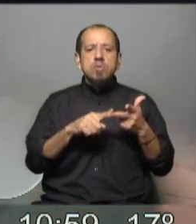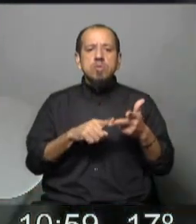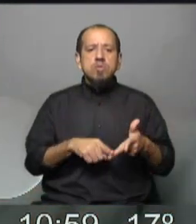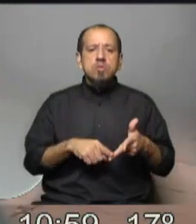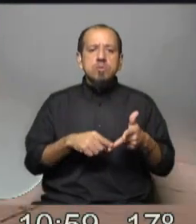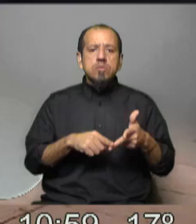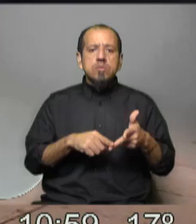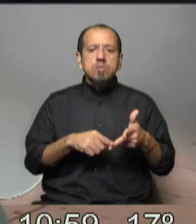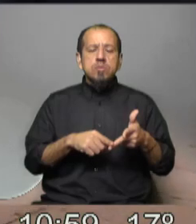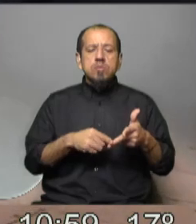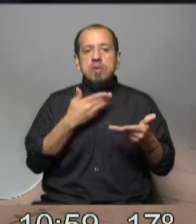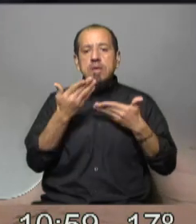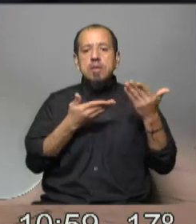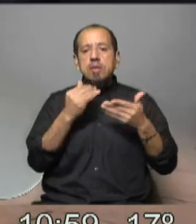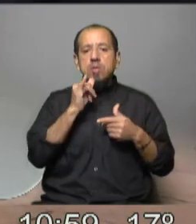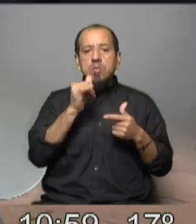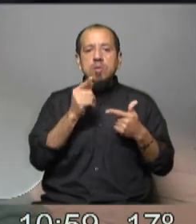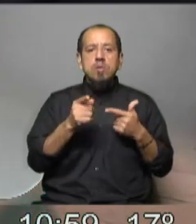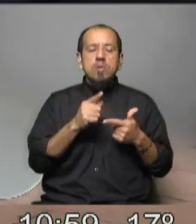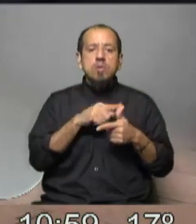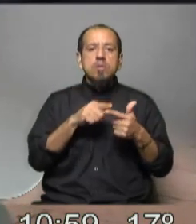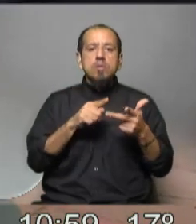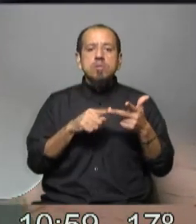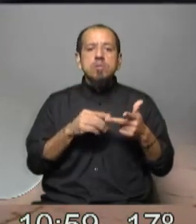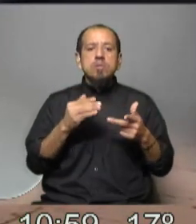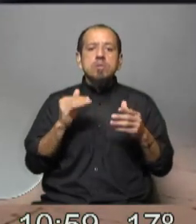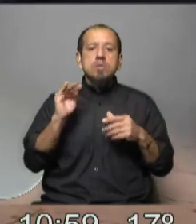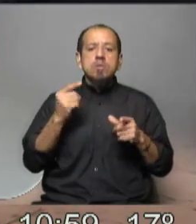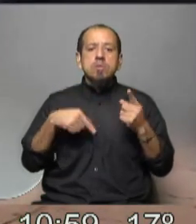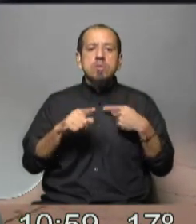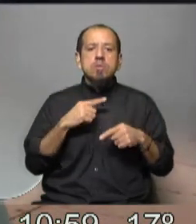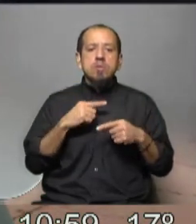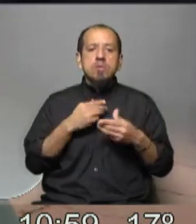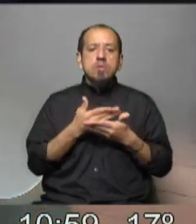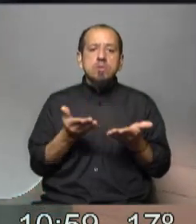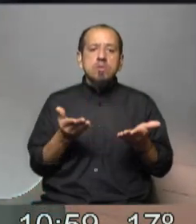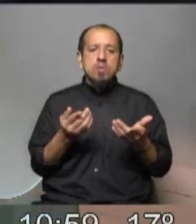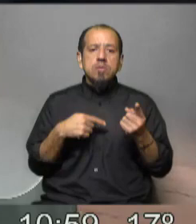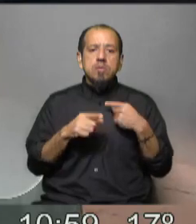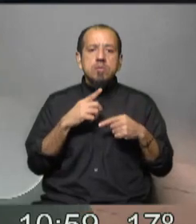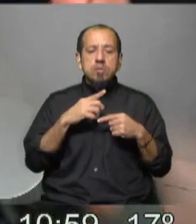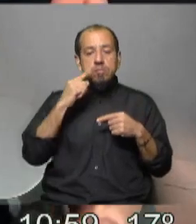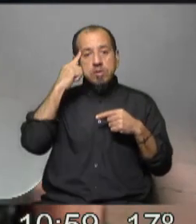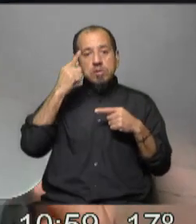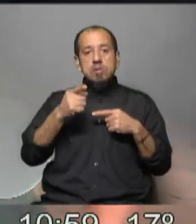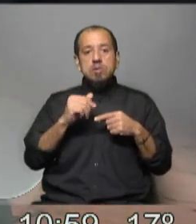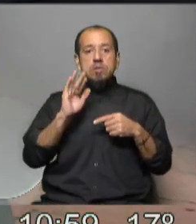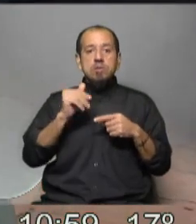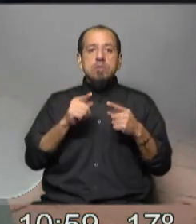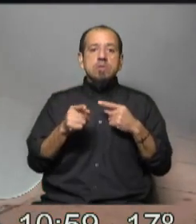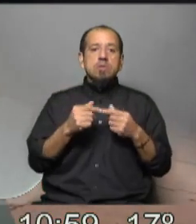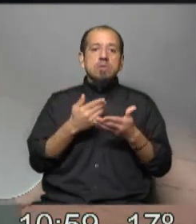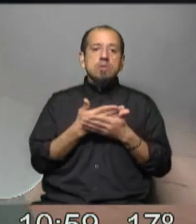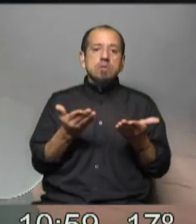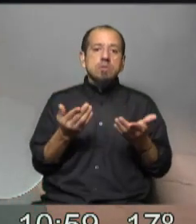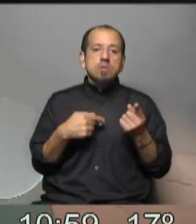Cantacuentos es más, bueno, es lo que vos decías, es una despedida, pero una despedida es una celebración también. No hay que pensar solo la despedida como una